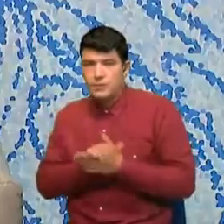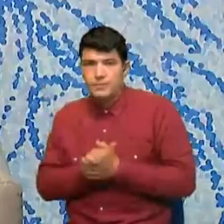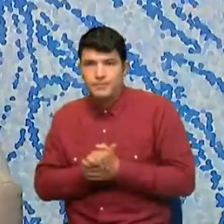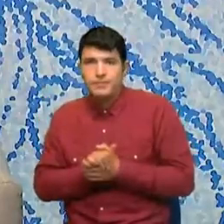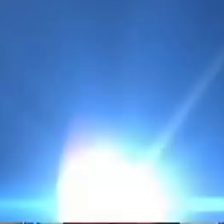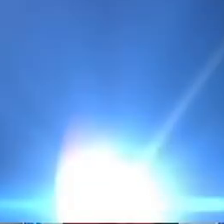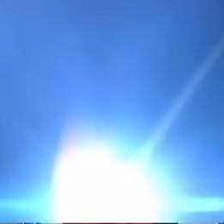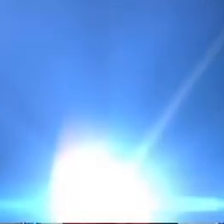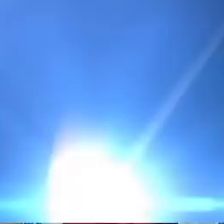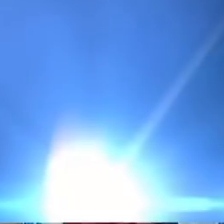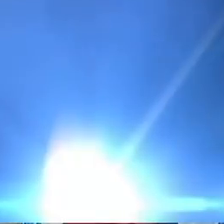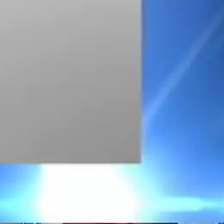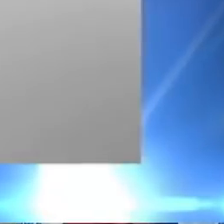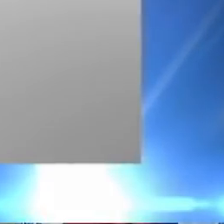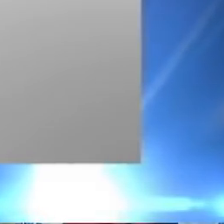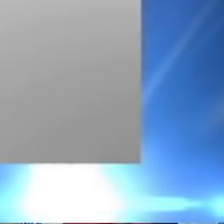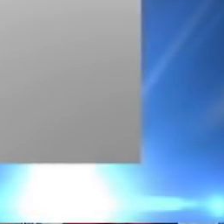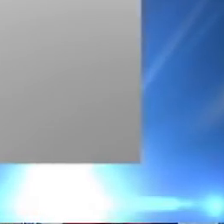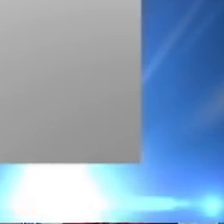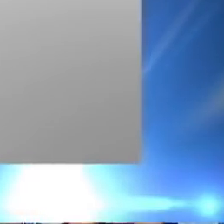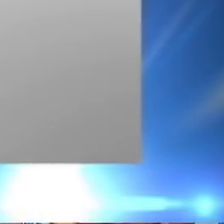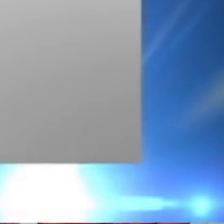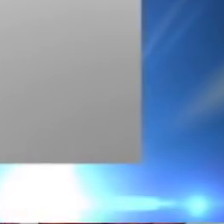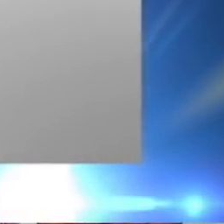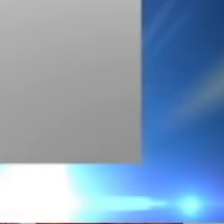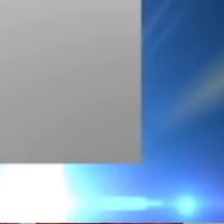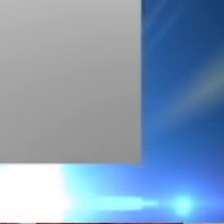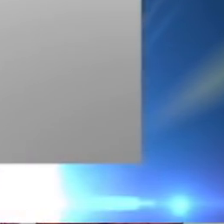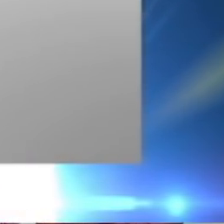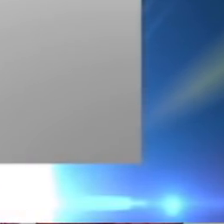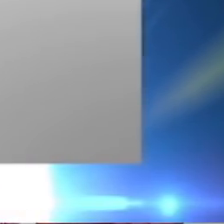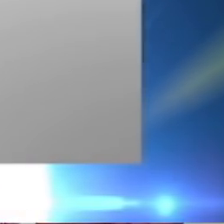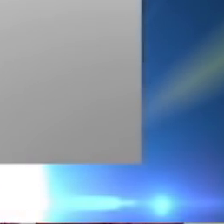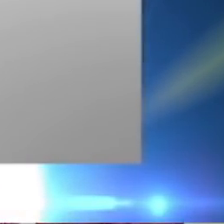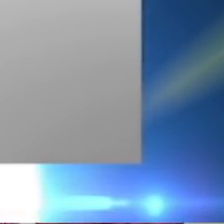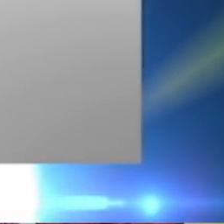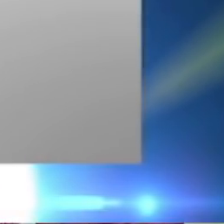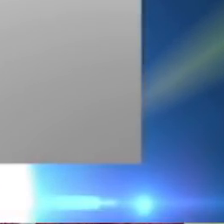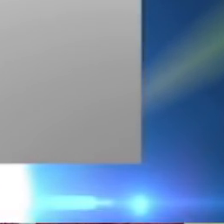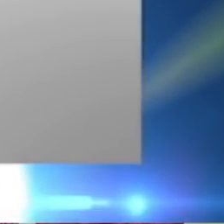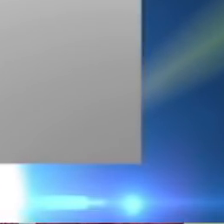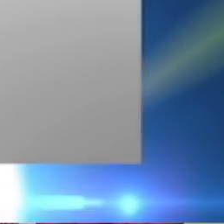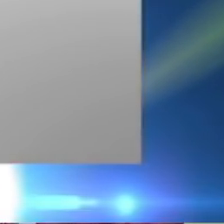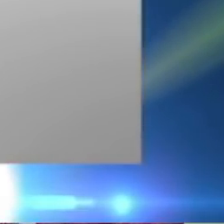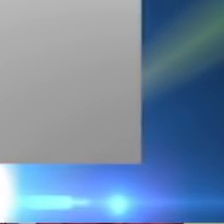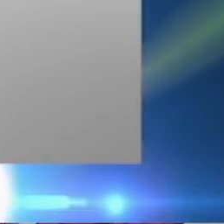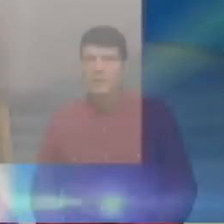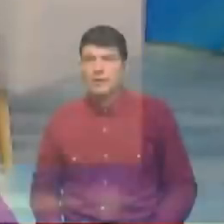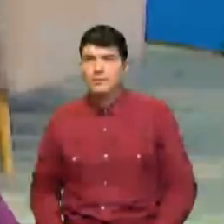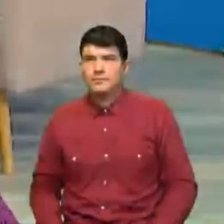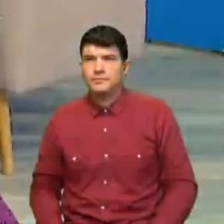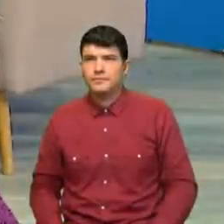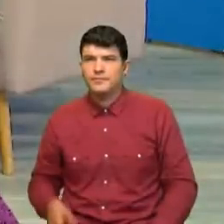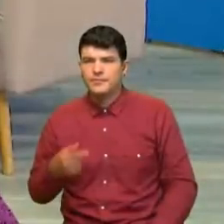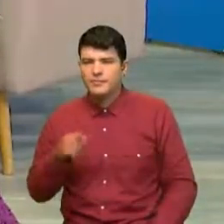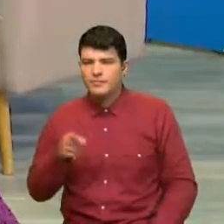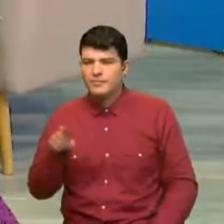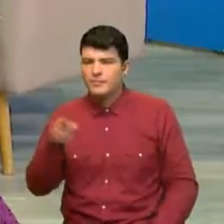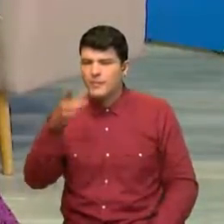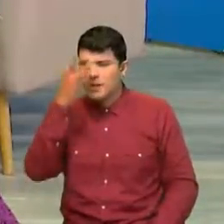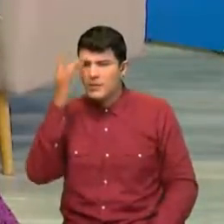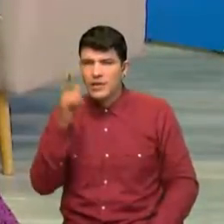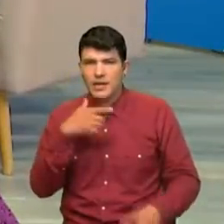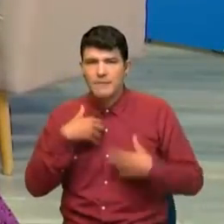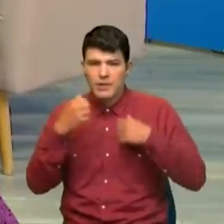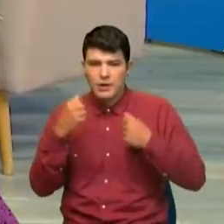mensaje. Nos preguntan, ¿qué quiere decir que una escritura está viciada? ¿Qué es esto? ¿Por qué se dice que una escritura